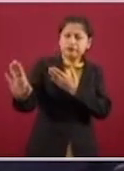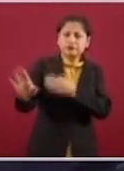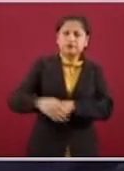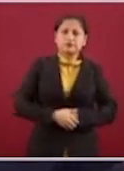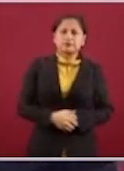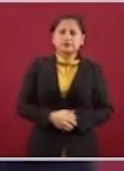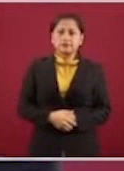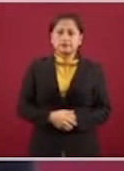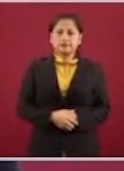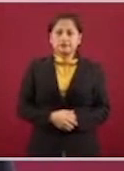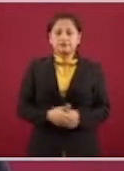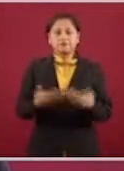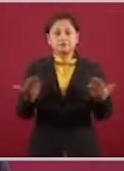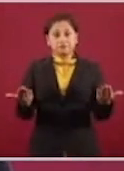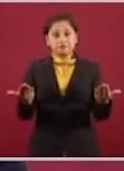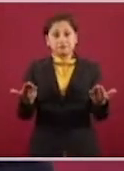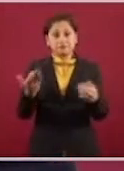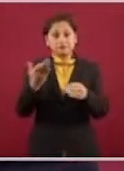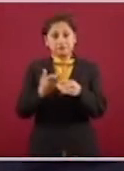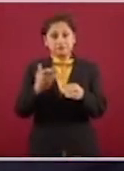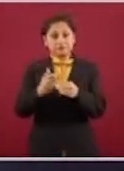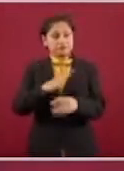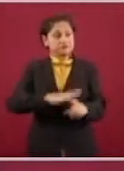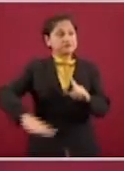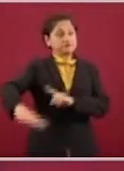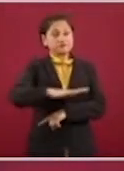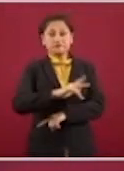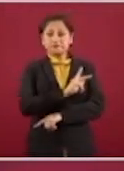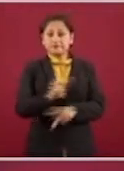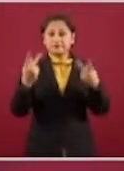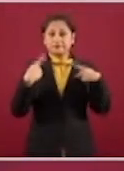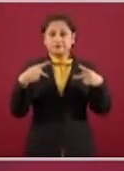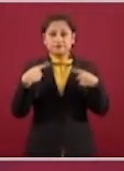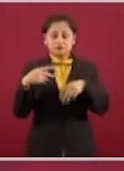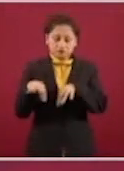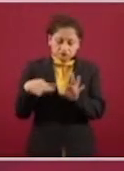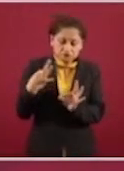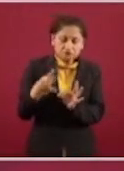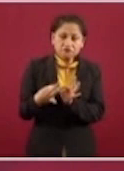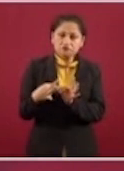Se está portando la gente al 100.